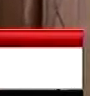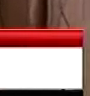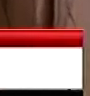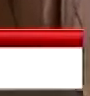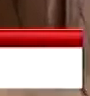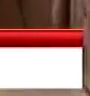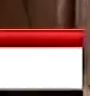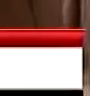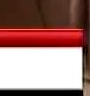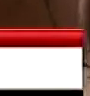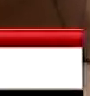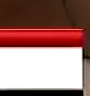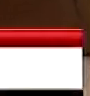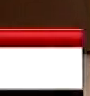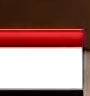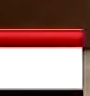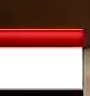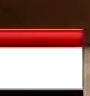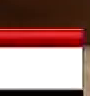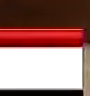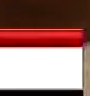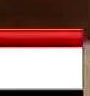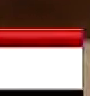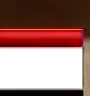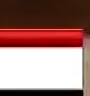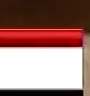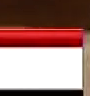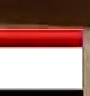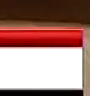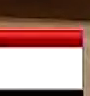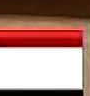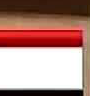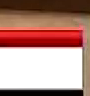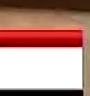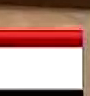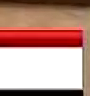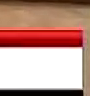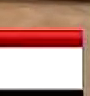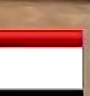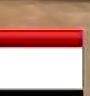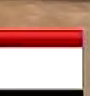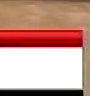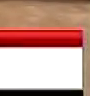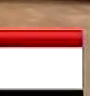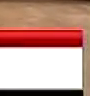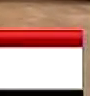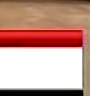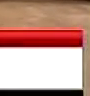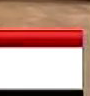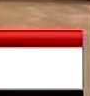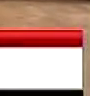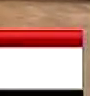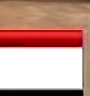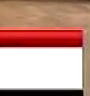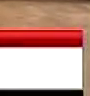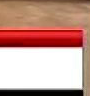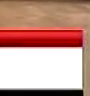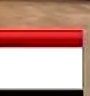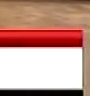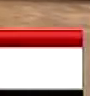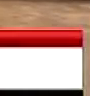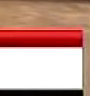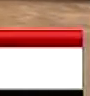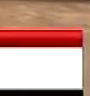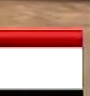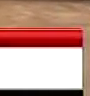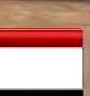de repente, como está presentado el tema de textos escolares, puedo hacer mención a un tema que nosotros presentamos como hallazgos en tema de materiales